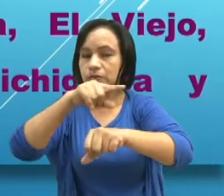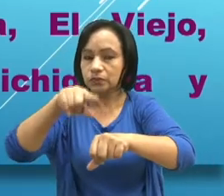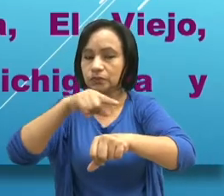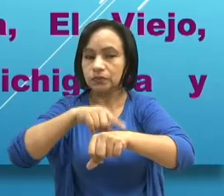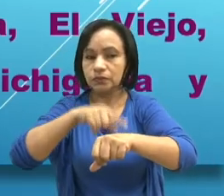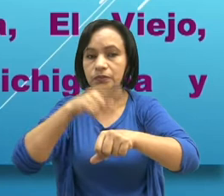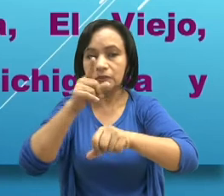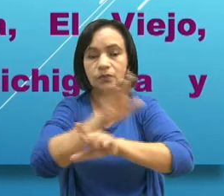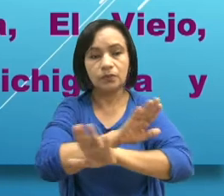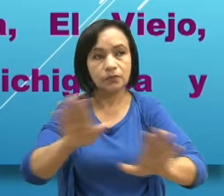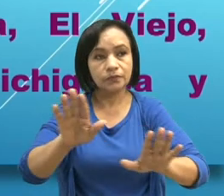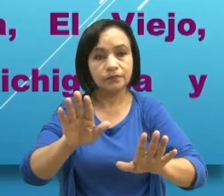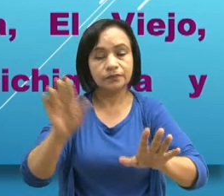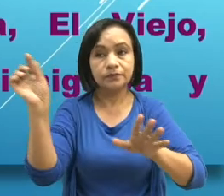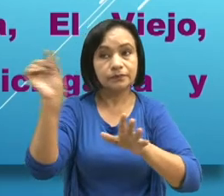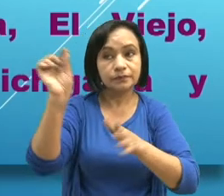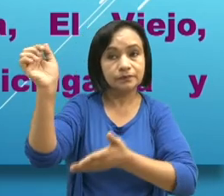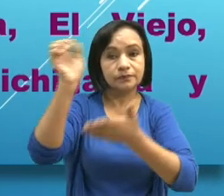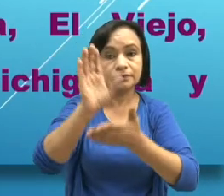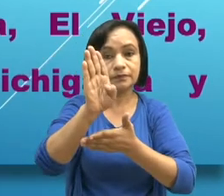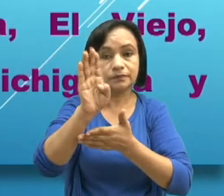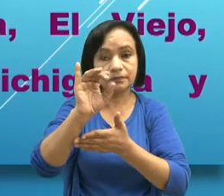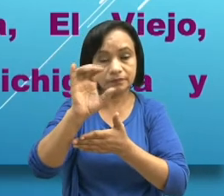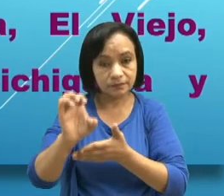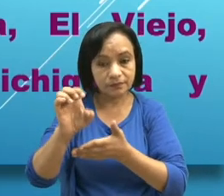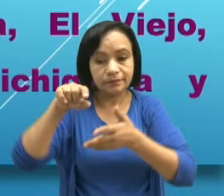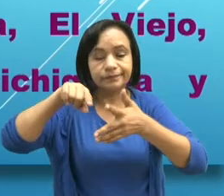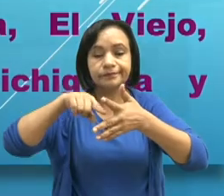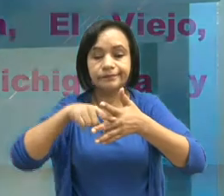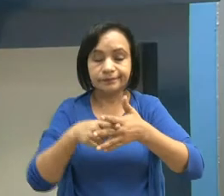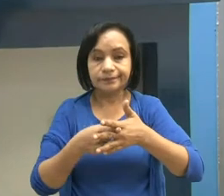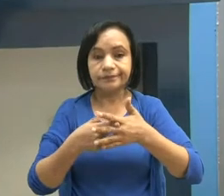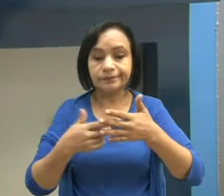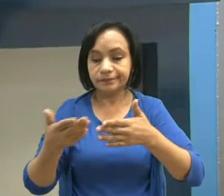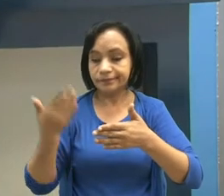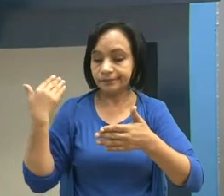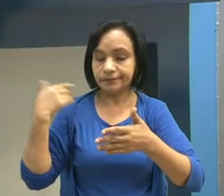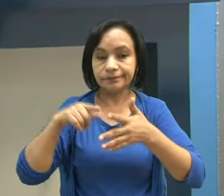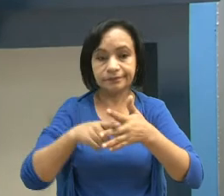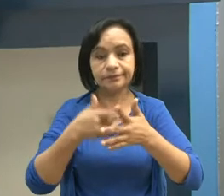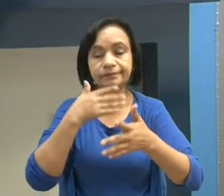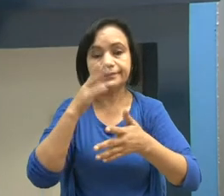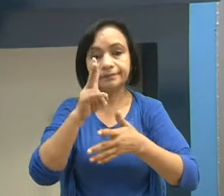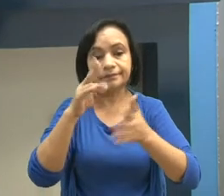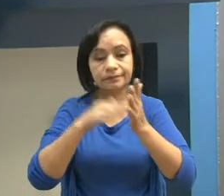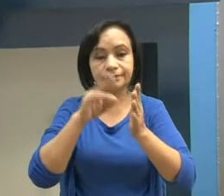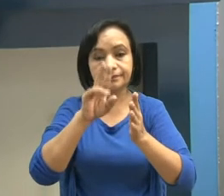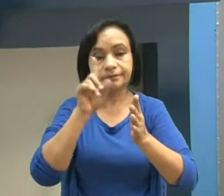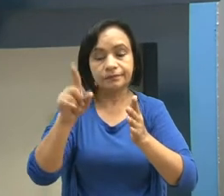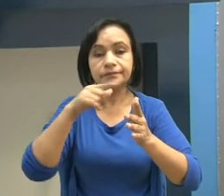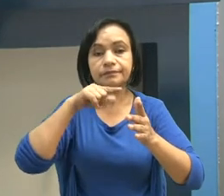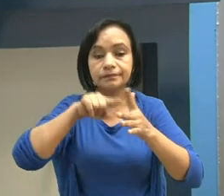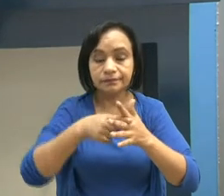son del último préstamo que hizo el BESI y que recién iniciamos nosotros al finalizar el año 2021.